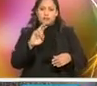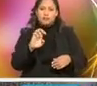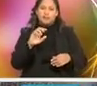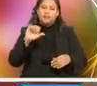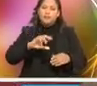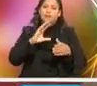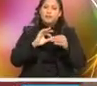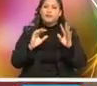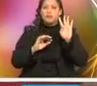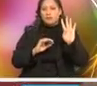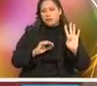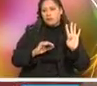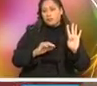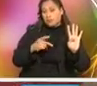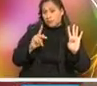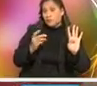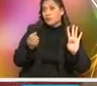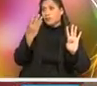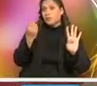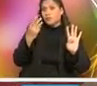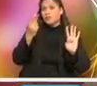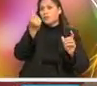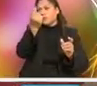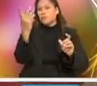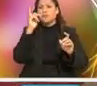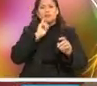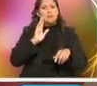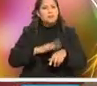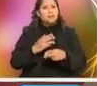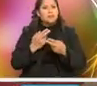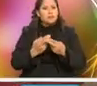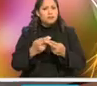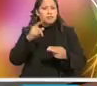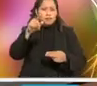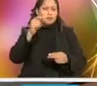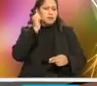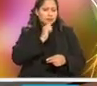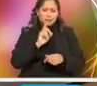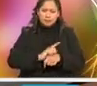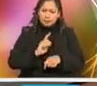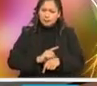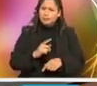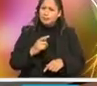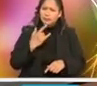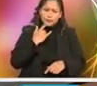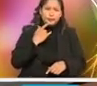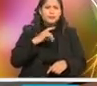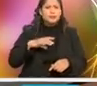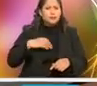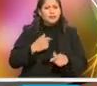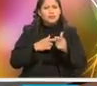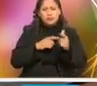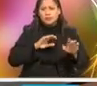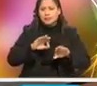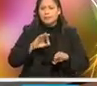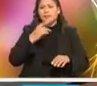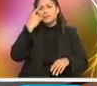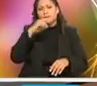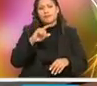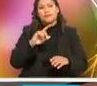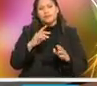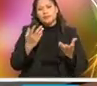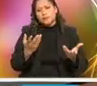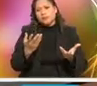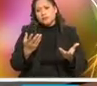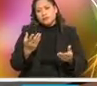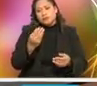vamos a mencionar a 4, pero pues cuántas y cuántas mujeres no hay que están siempre todos los días ahí al pie del cañón luchando para que